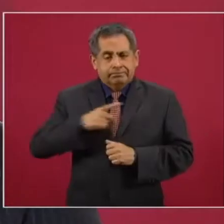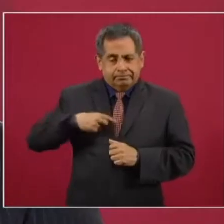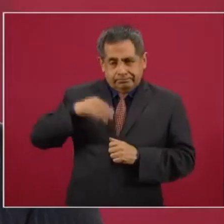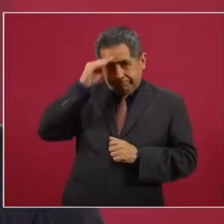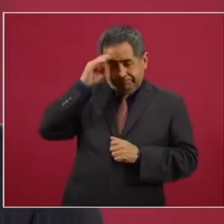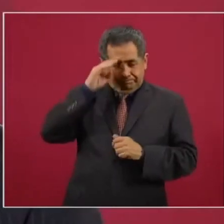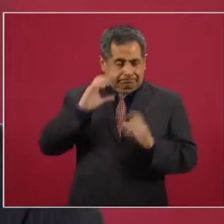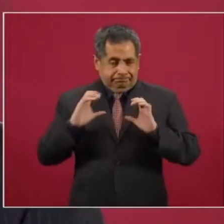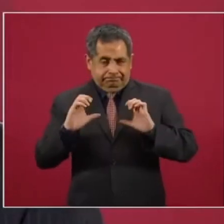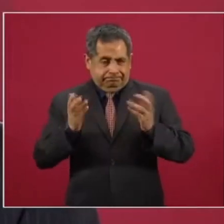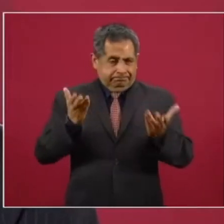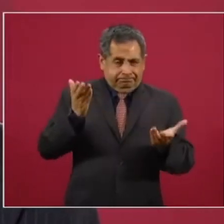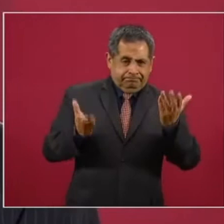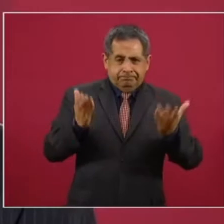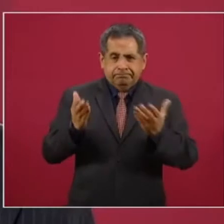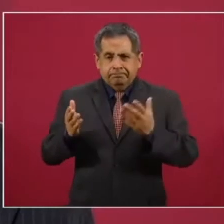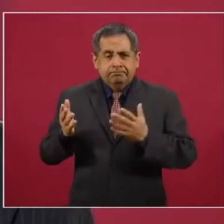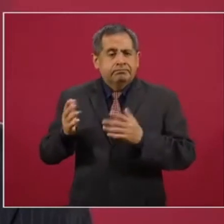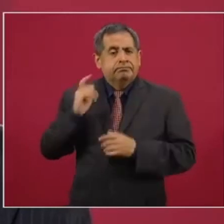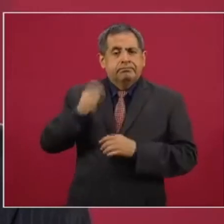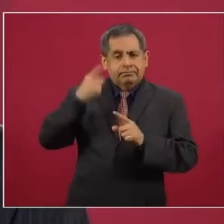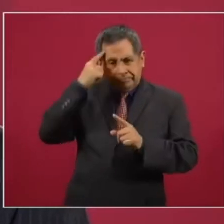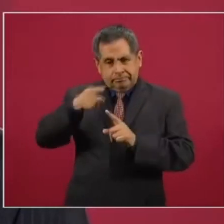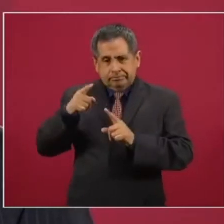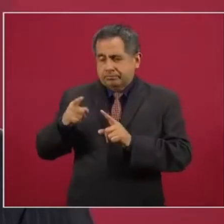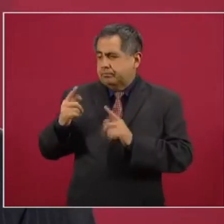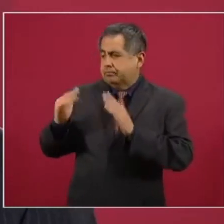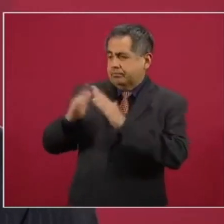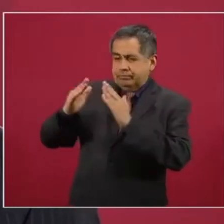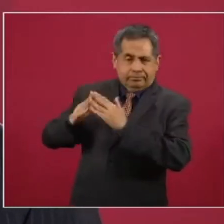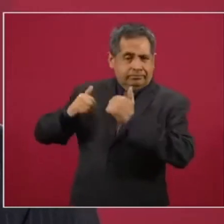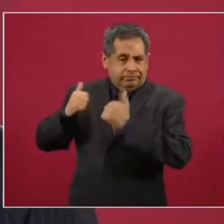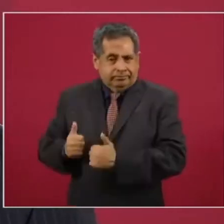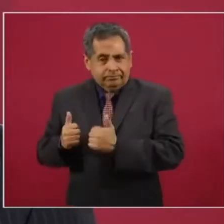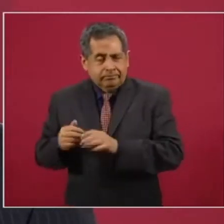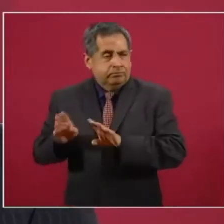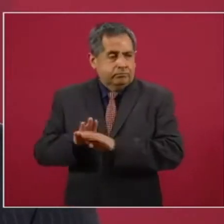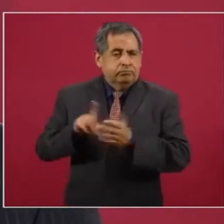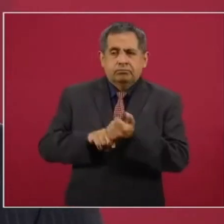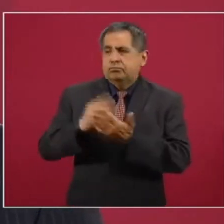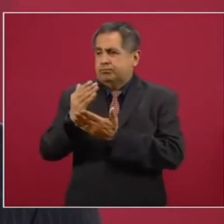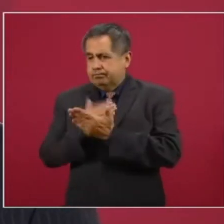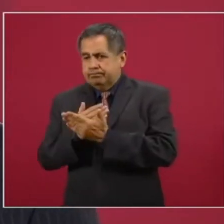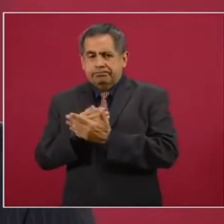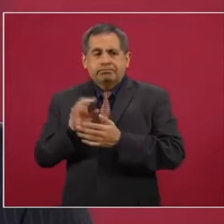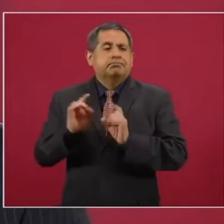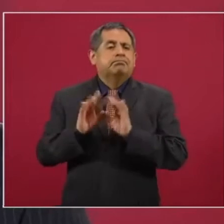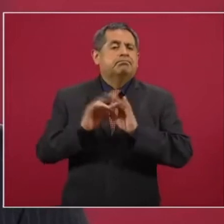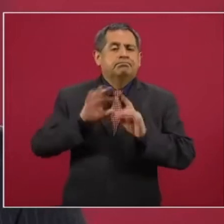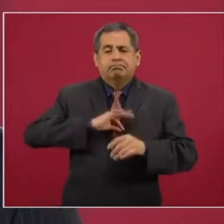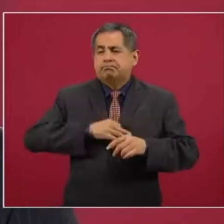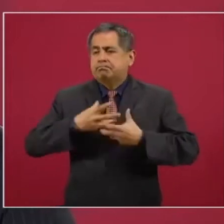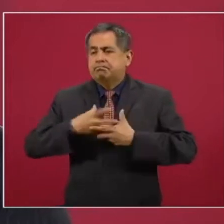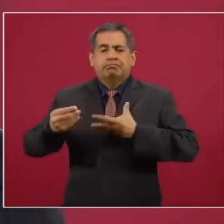el balance entre la intención de reducir los contagios, evitar la enfermedad y por lo